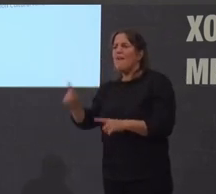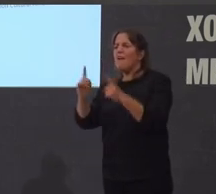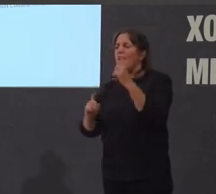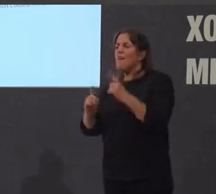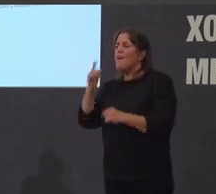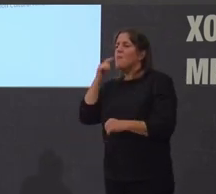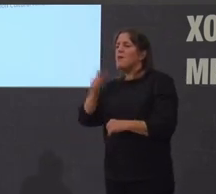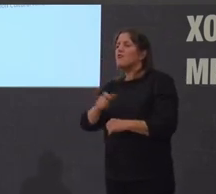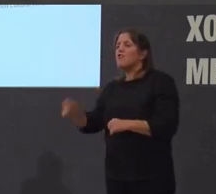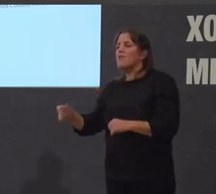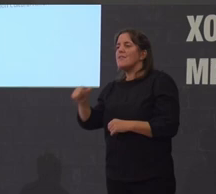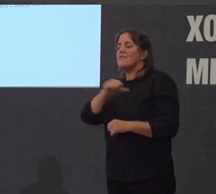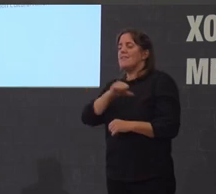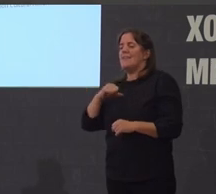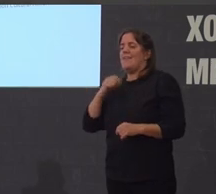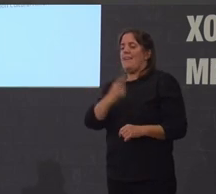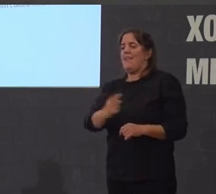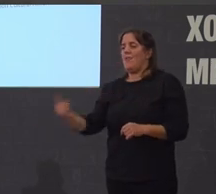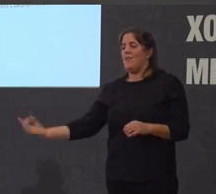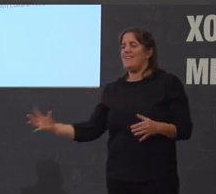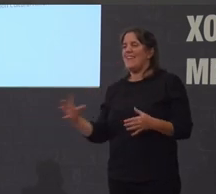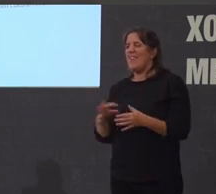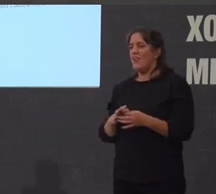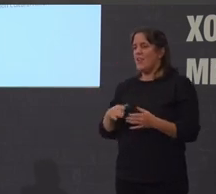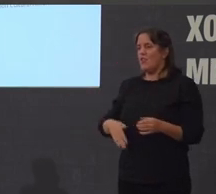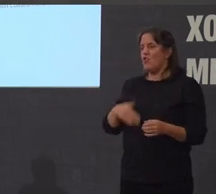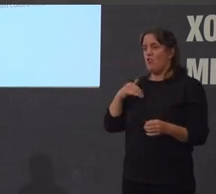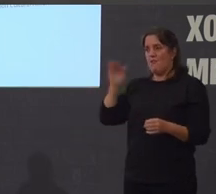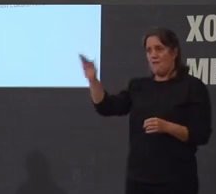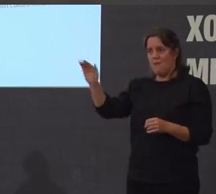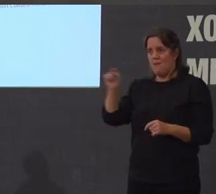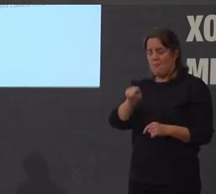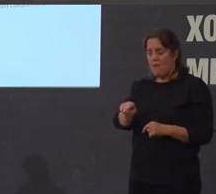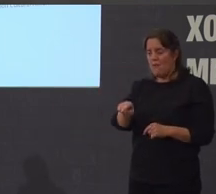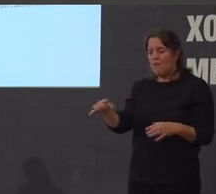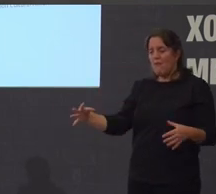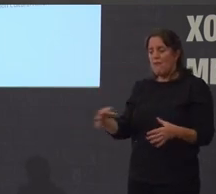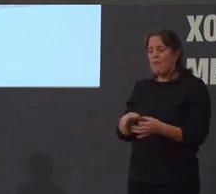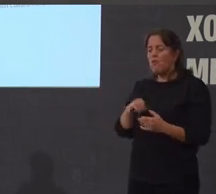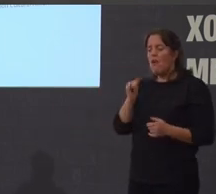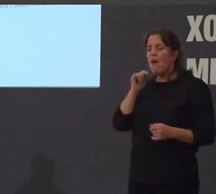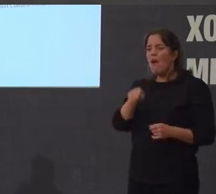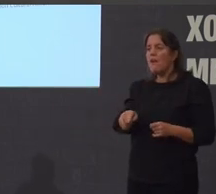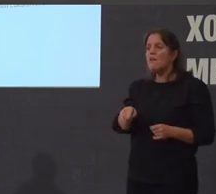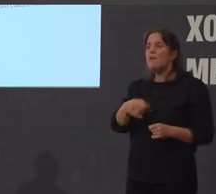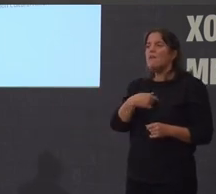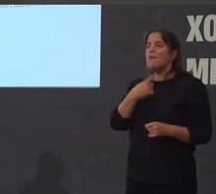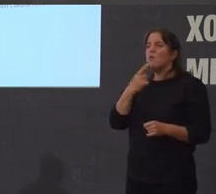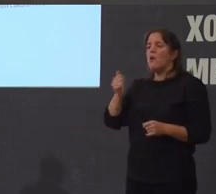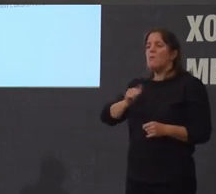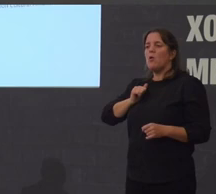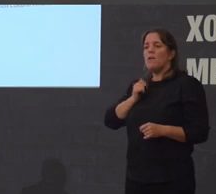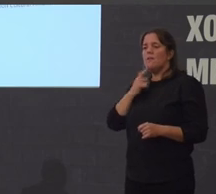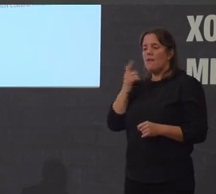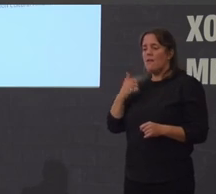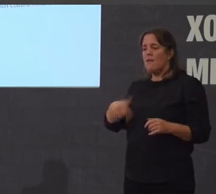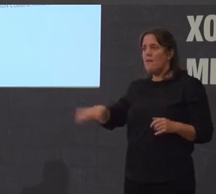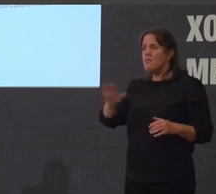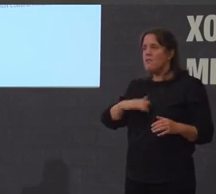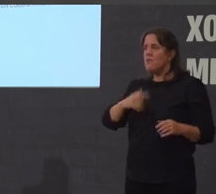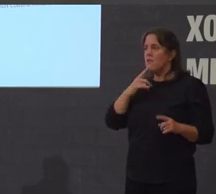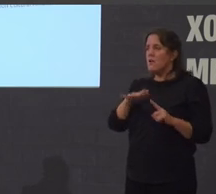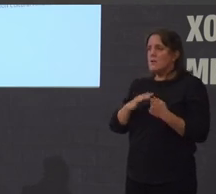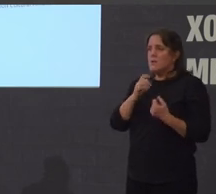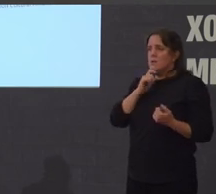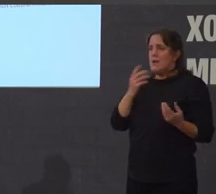e individuales relacionadas con régimen i a aprovecharse del clima de terror que había en aquel